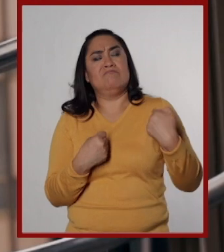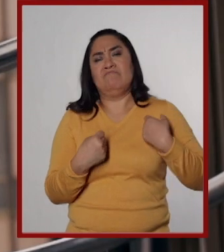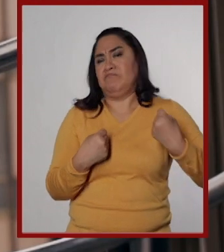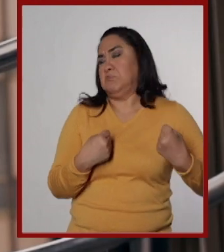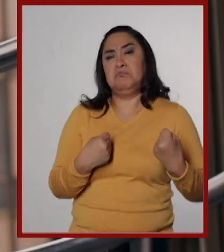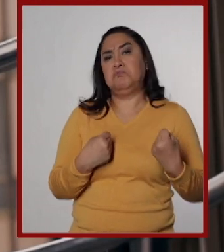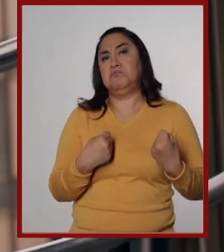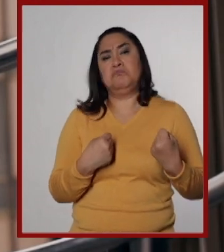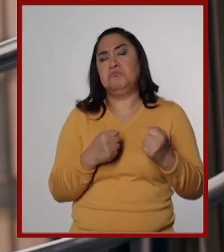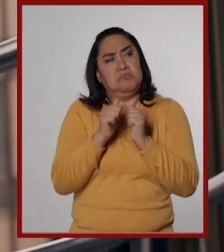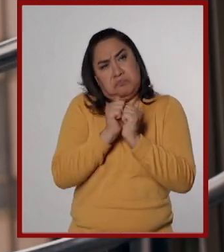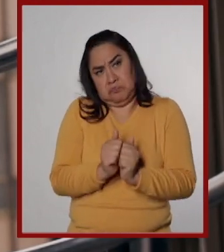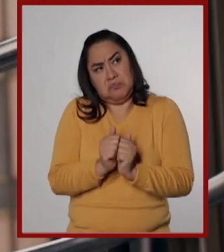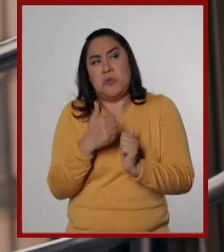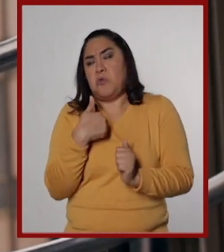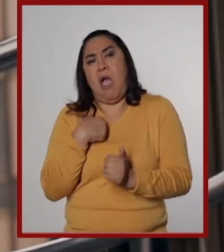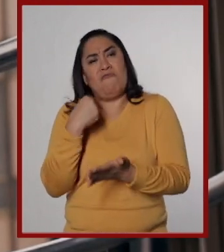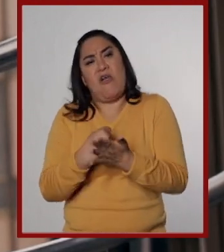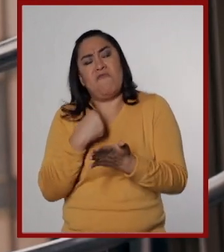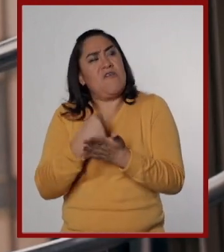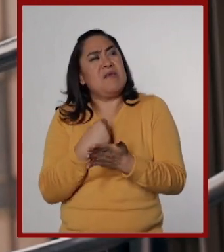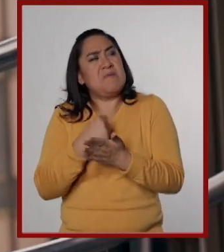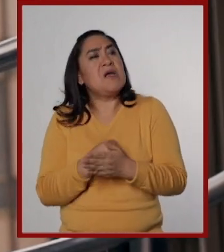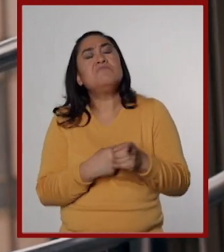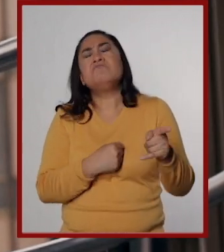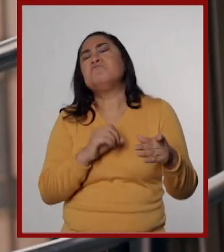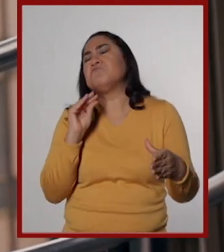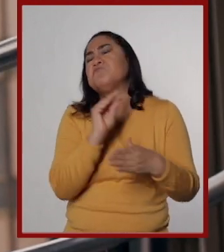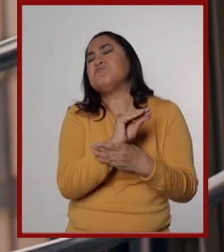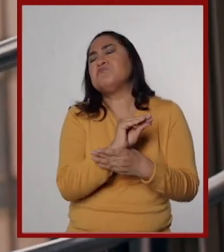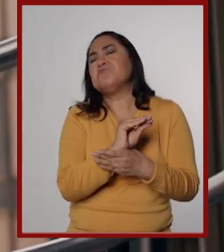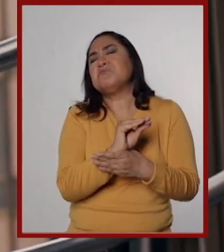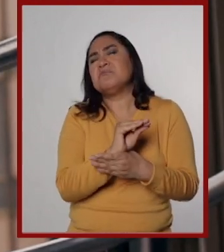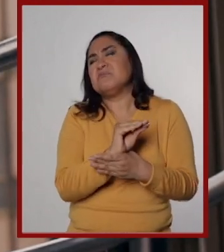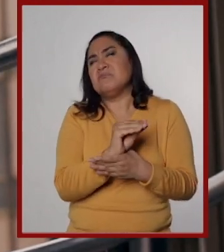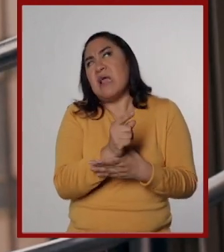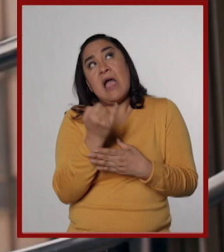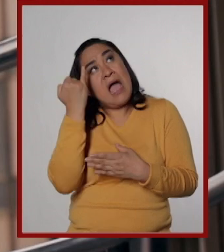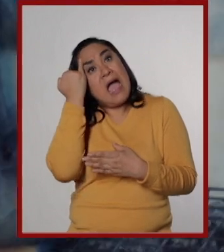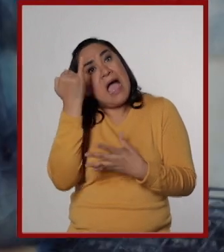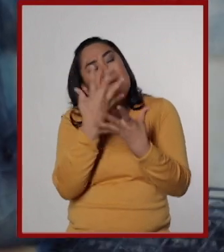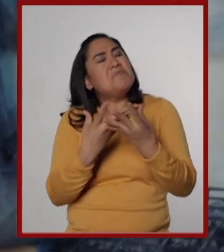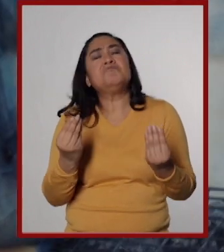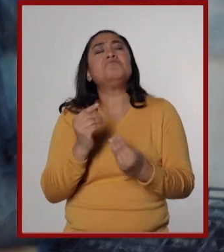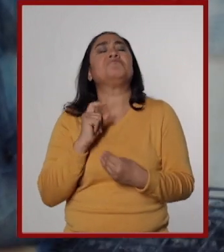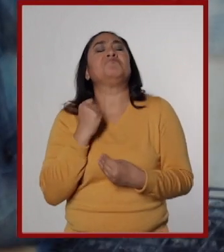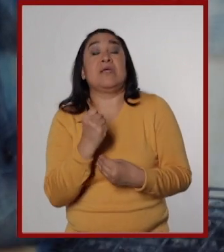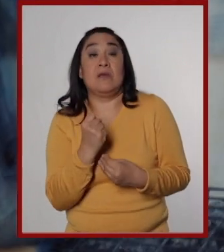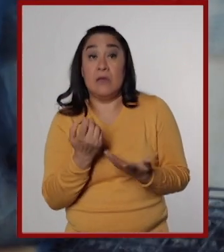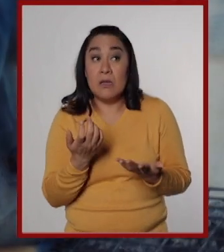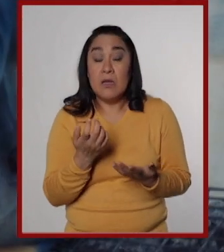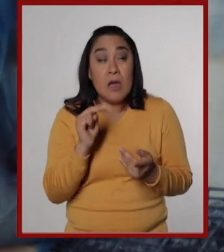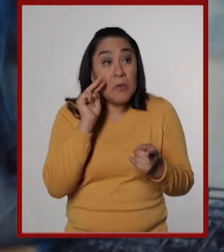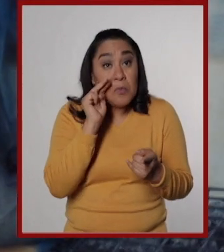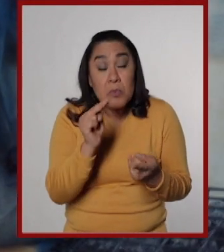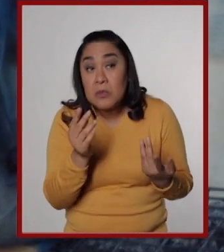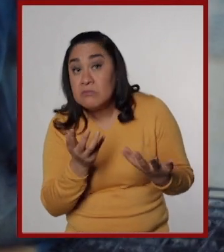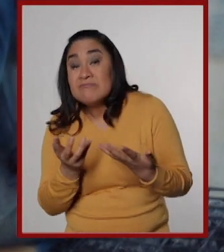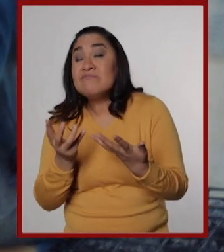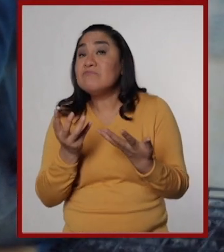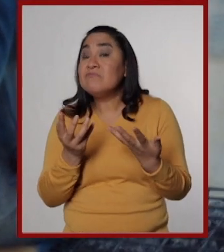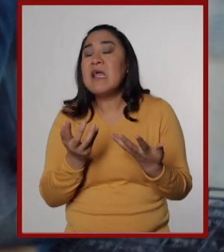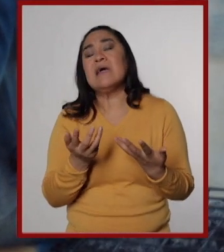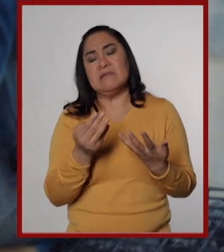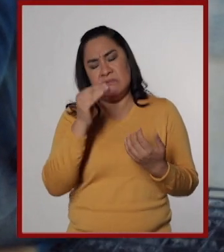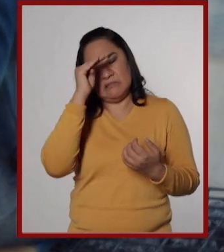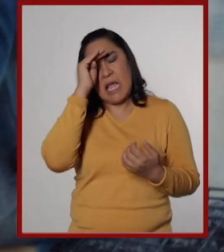se quieren mover de lo que están pidiendo, ni escuchan ni se les ocurre ninguna solución. Entonces, cuando las cosas están así, lo que hay que hacer es